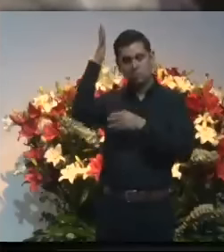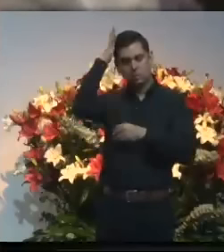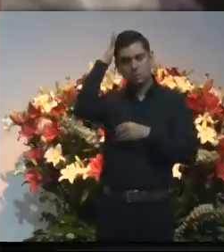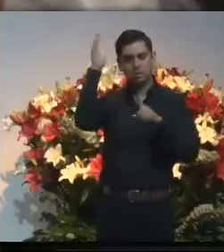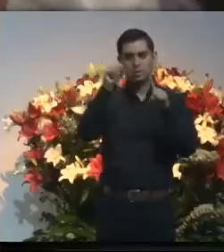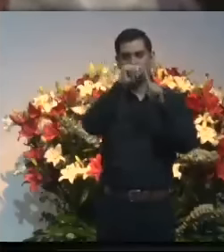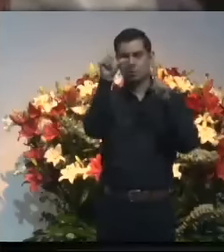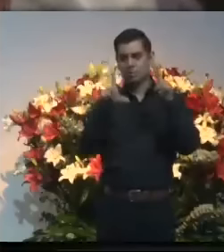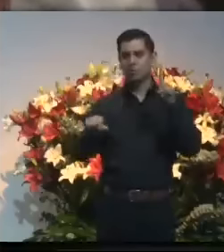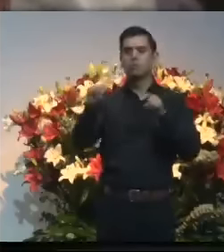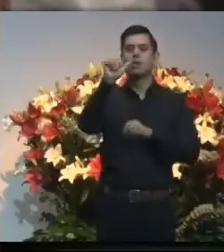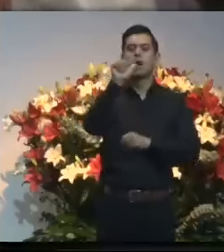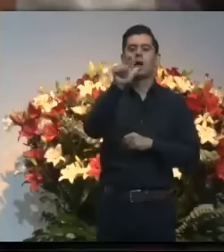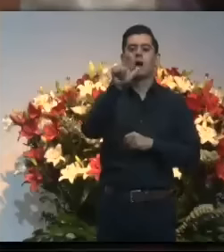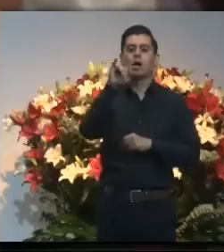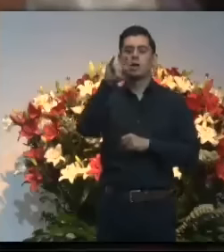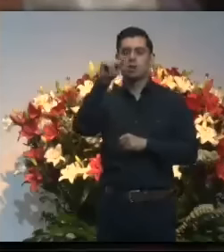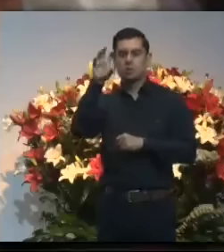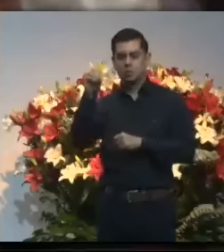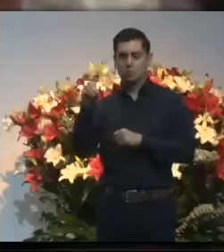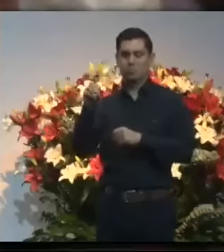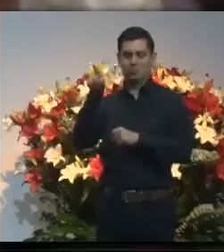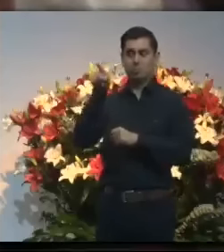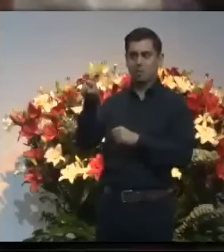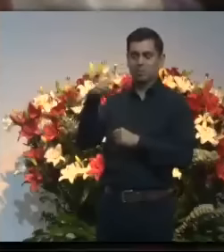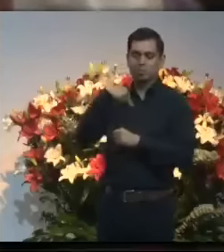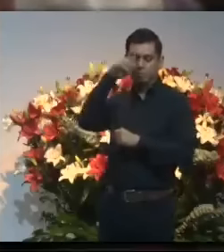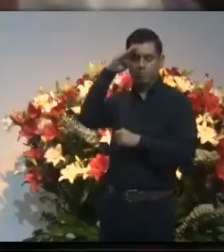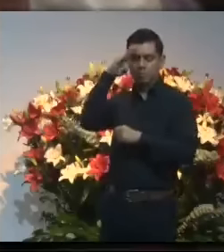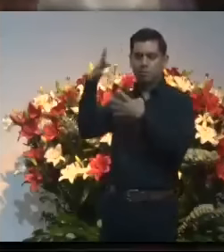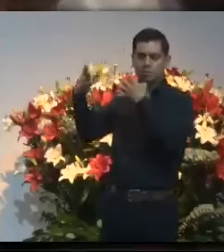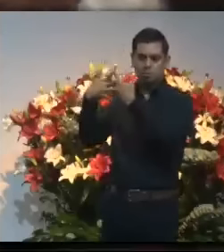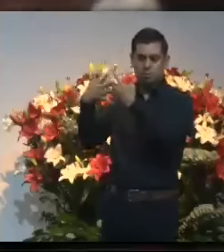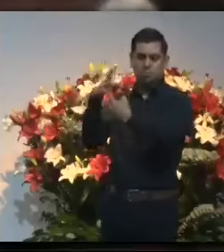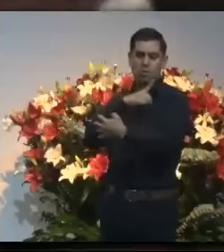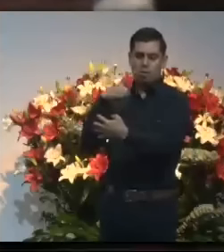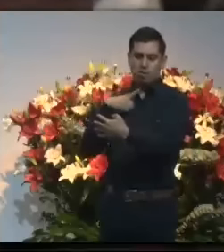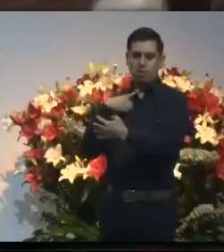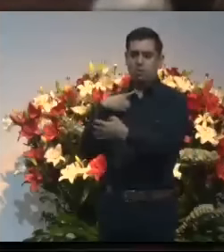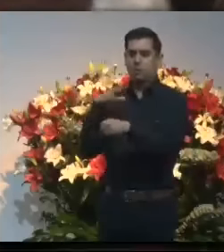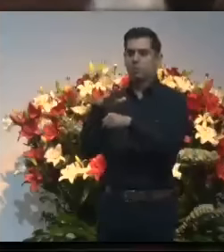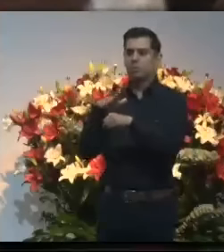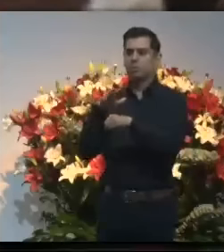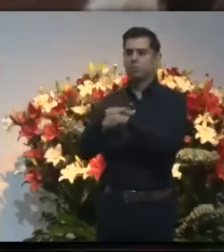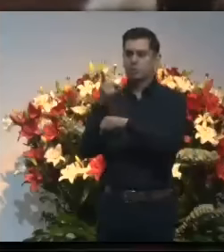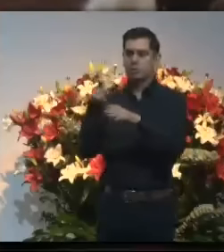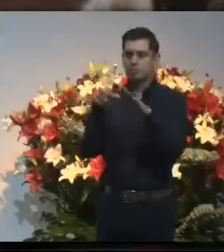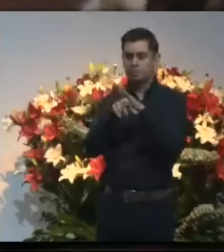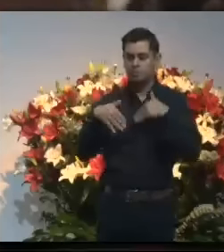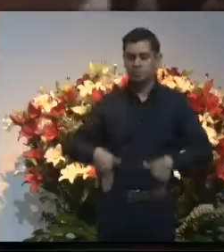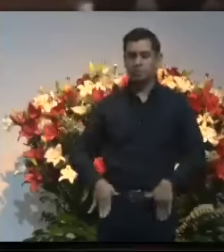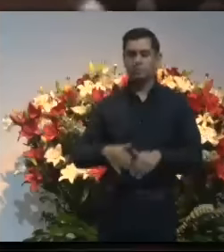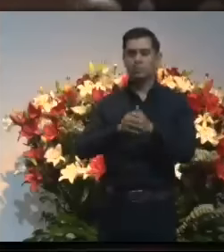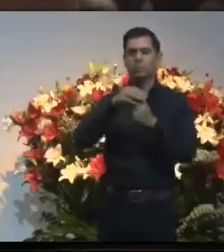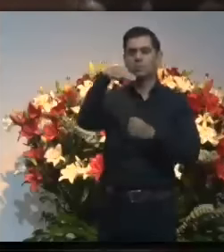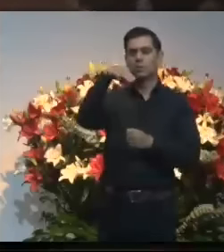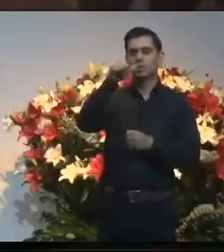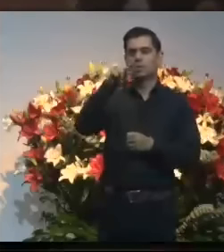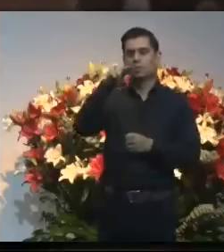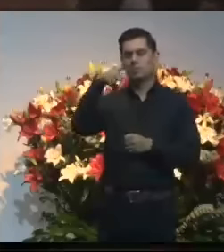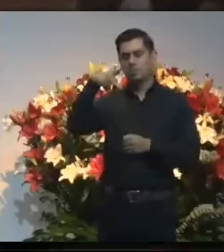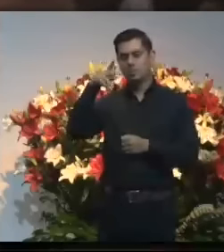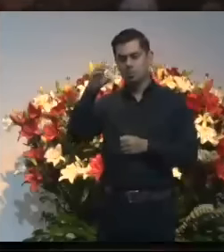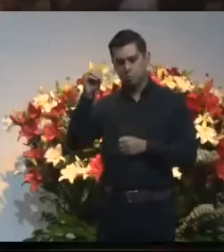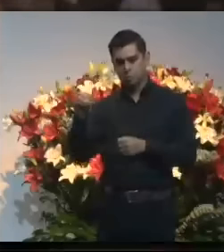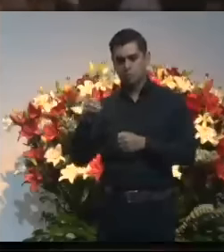Con Alito Moreno, que debería estar en la cárcel por corrupción, con Marco Cortés publicando que se reparten notarías.